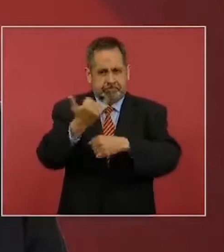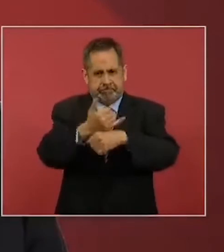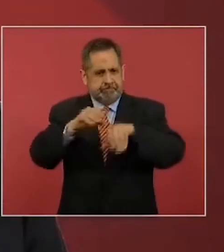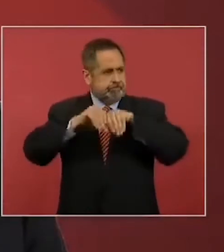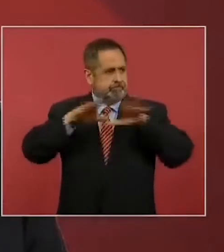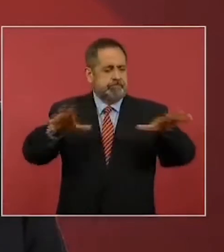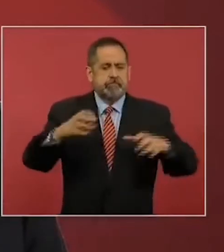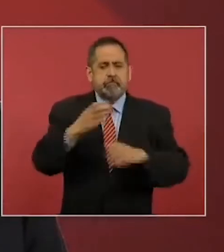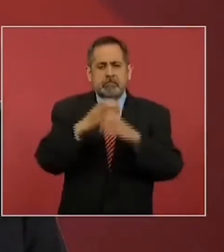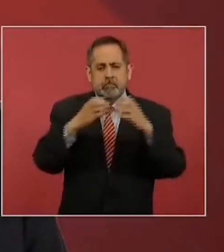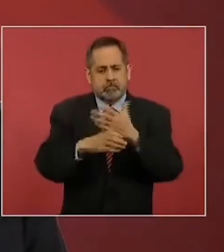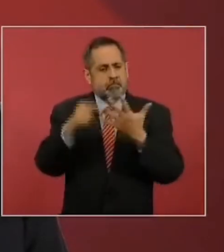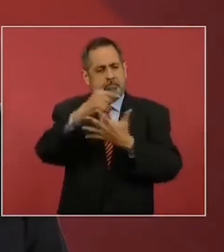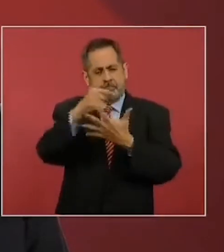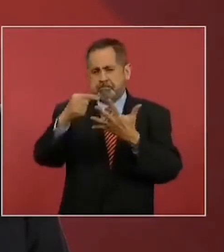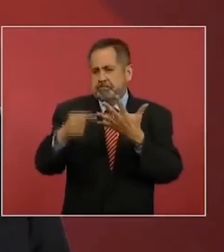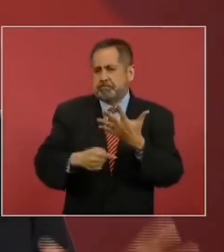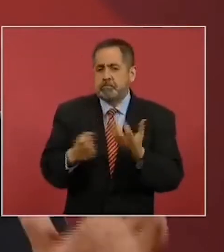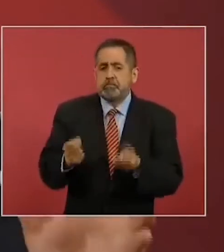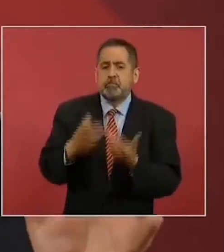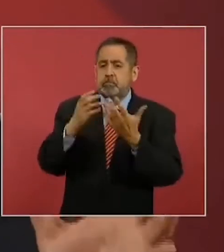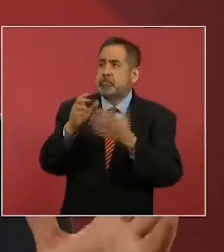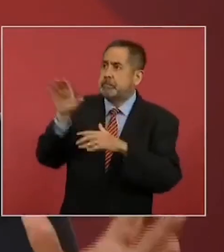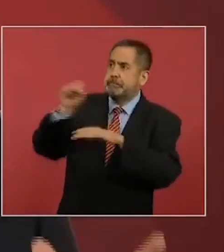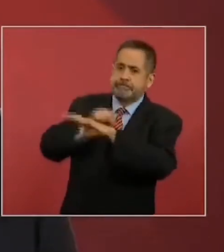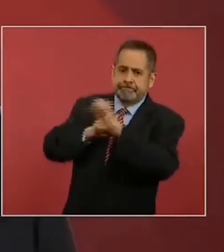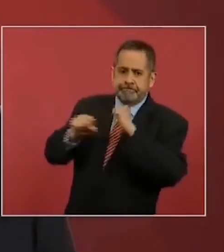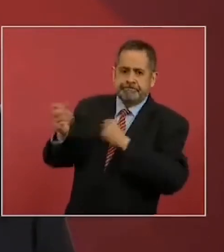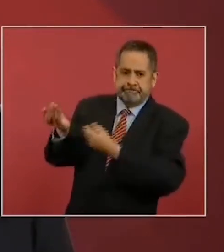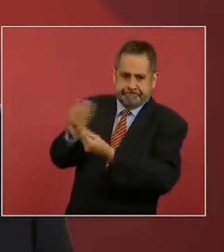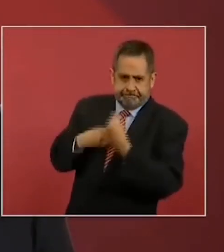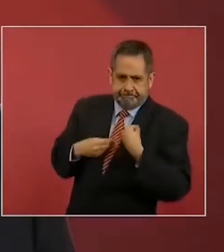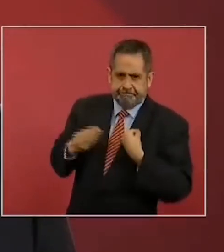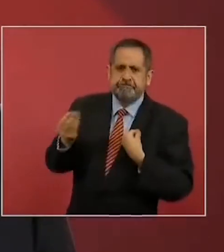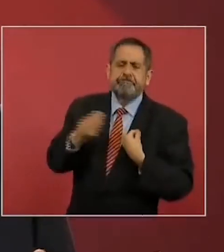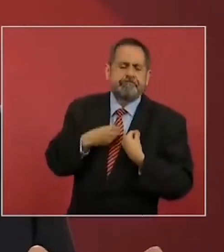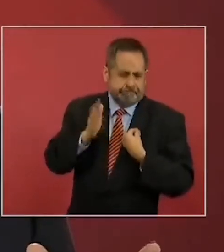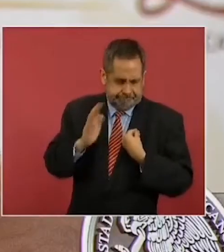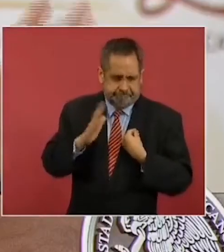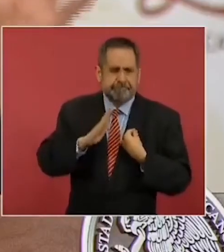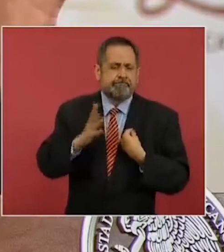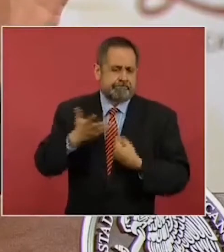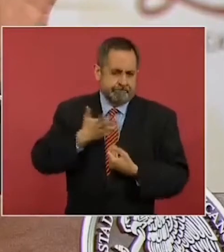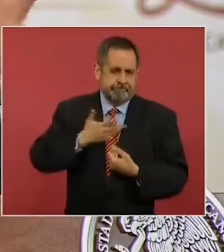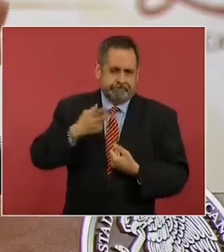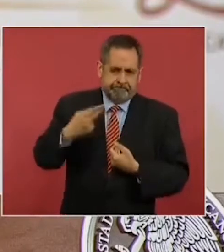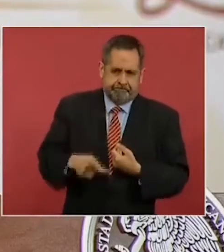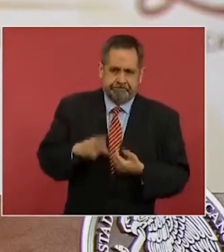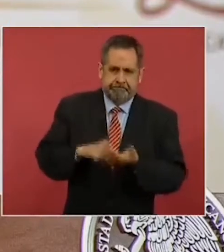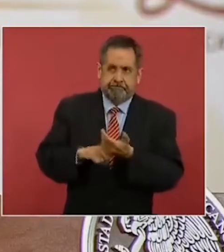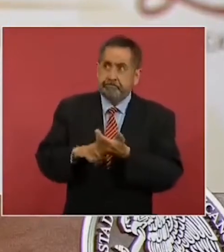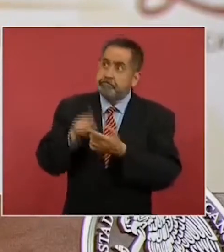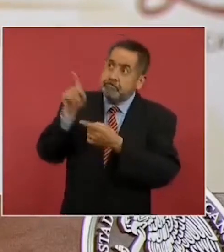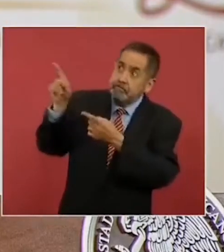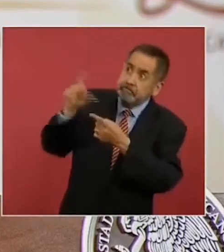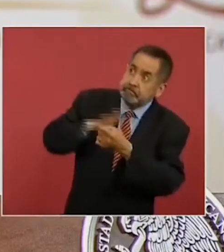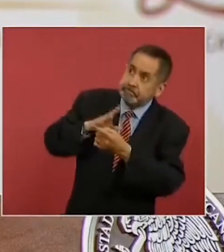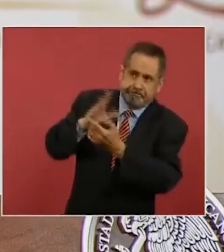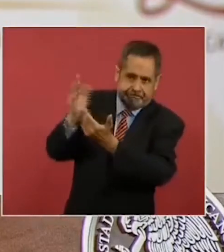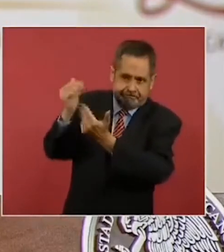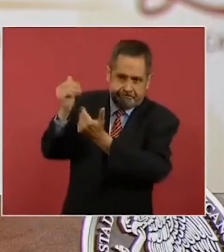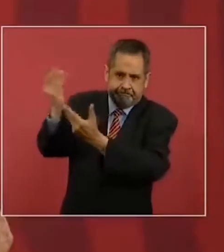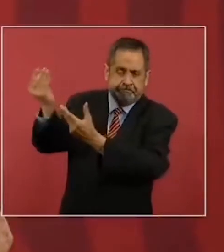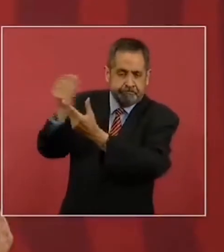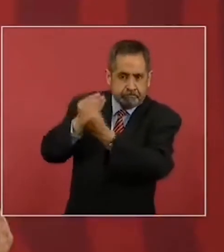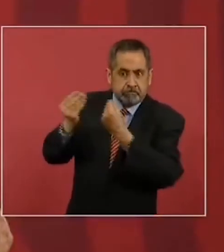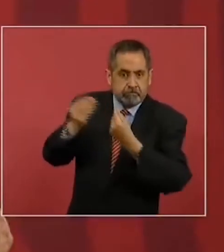regresar a sus países eso lo estamos haciendo además de ayuda humanitaria para refugiados que ya están en campamentos y necesitan